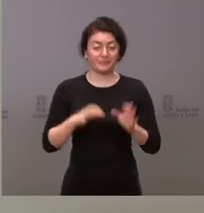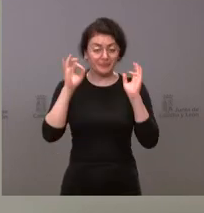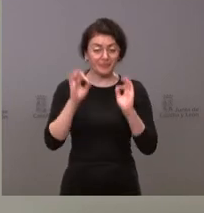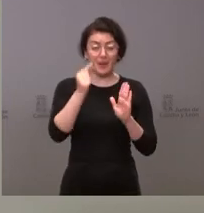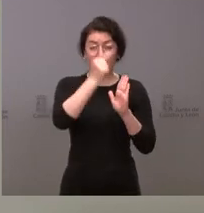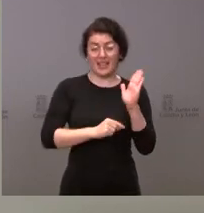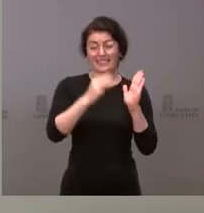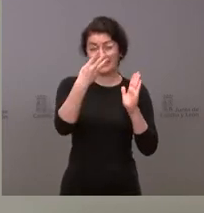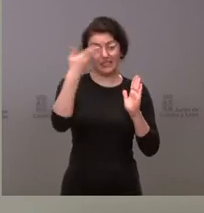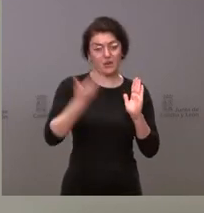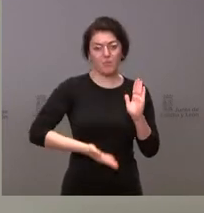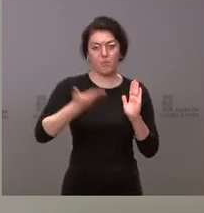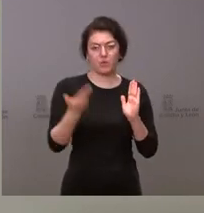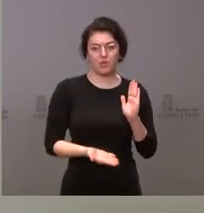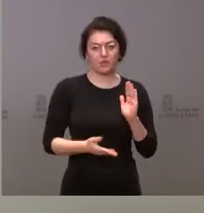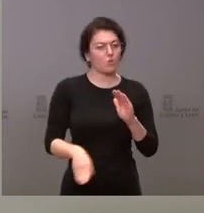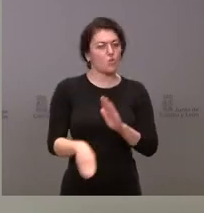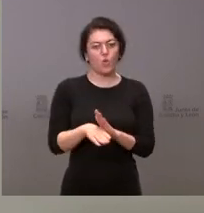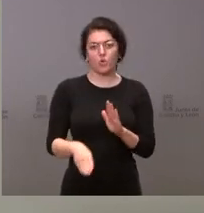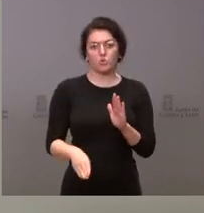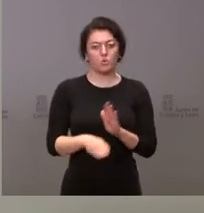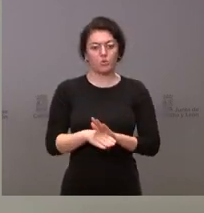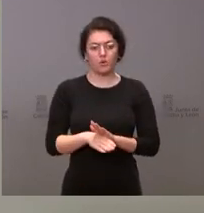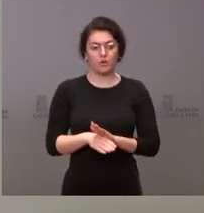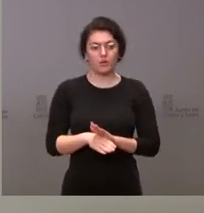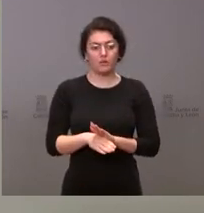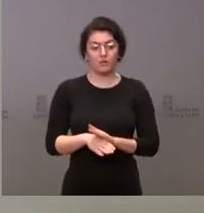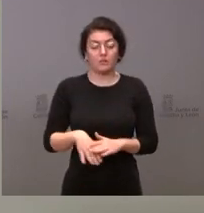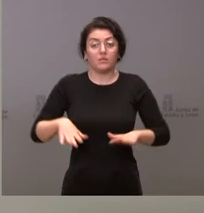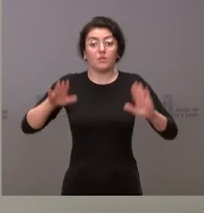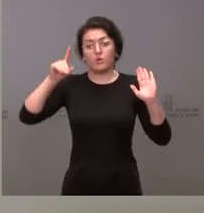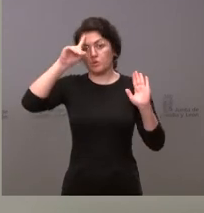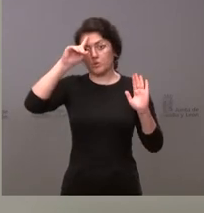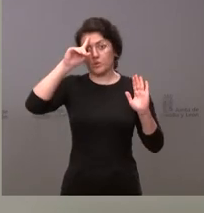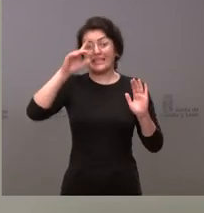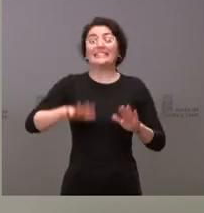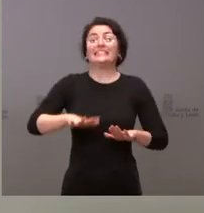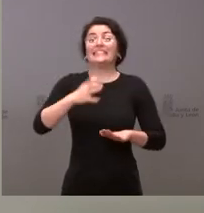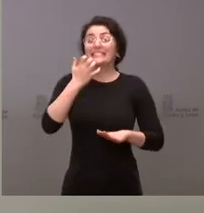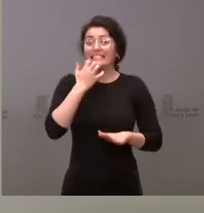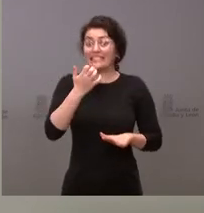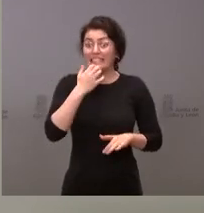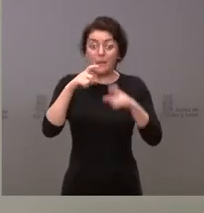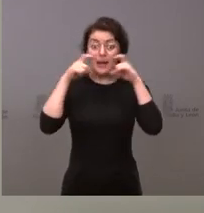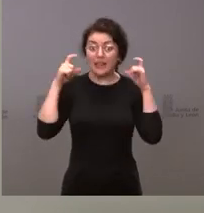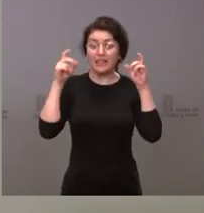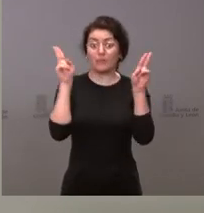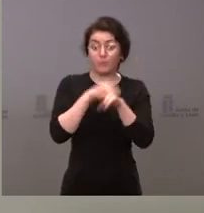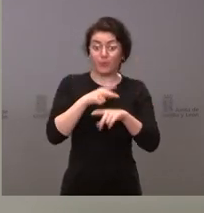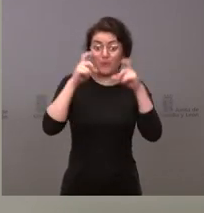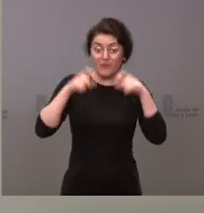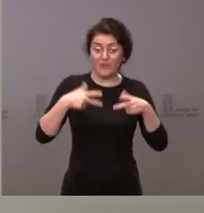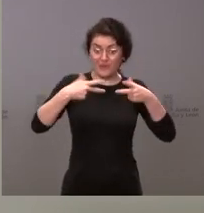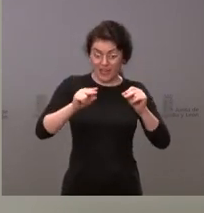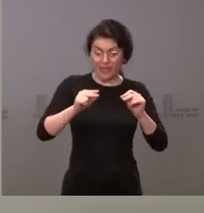muy importantes que siguen existiendo aún cuando no se siguieran utilizando mascarillas que es su recomendación